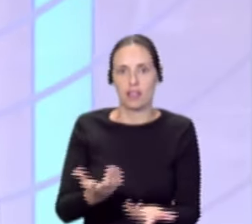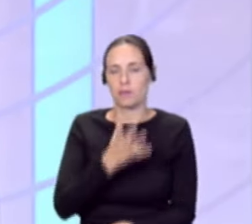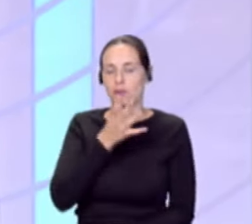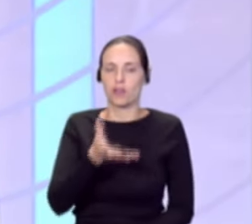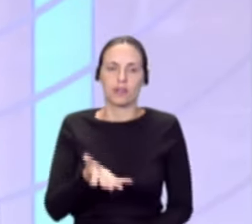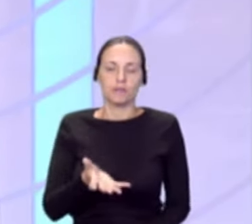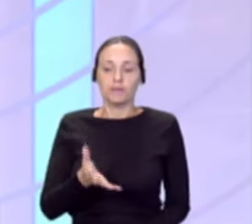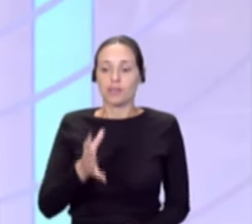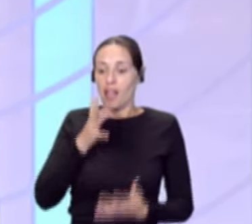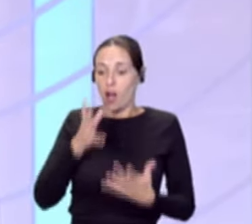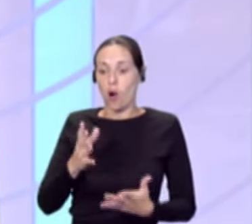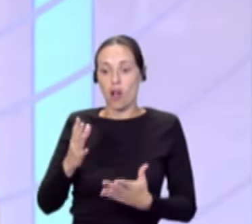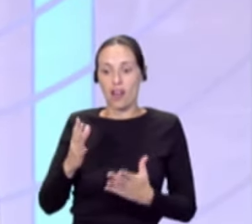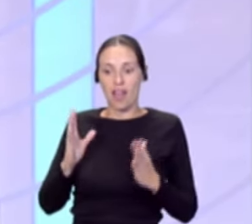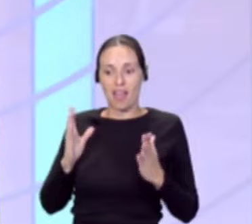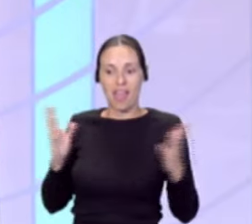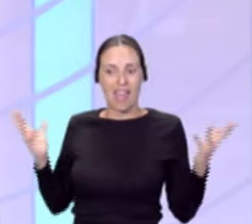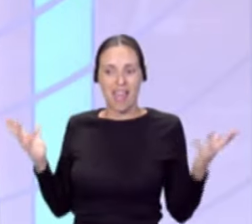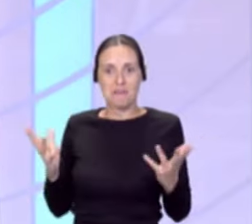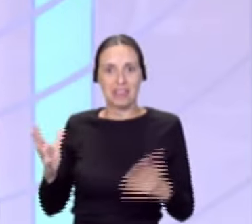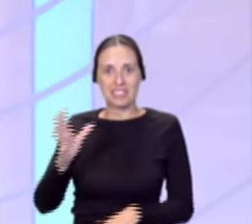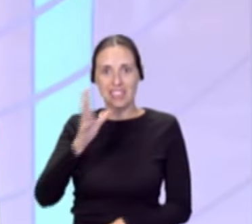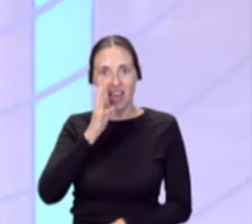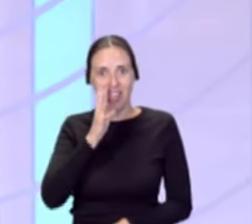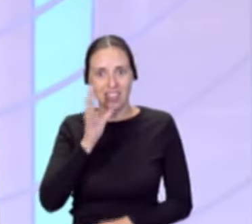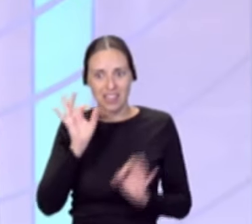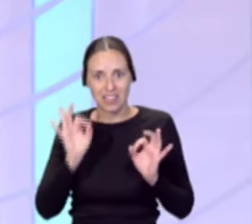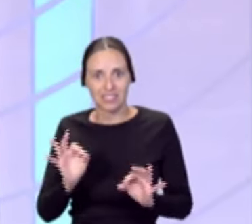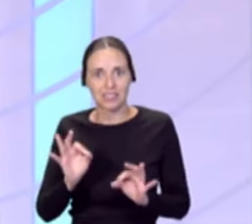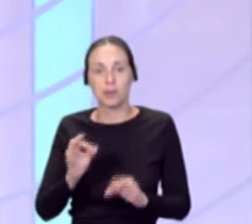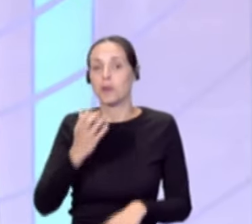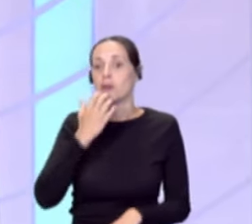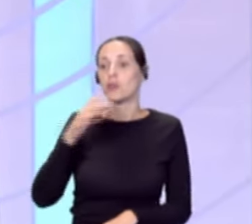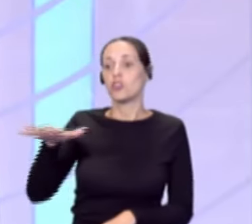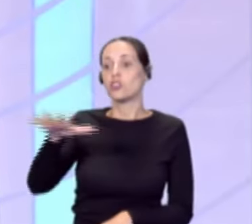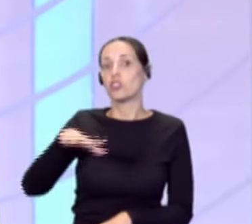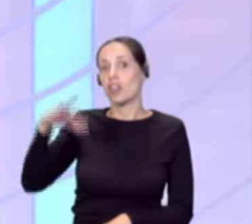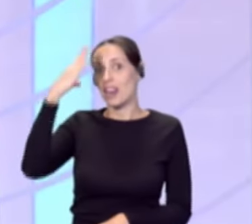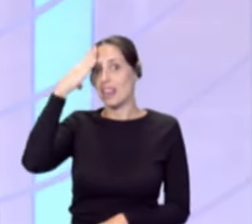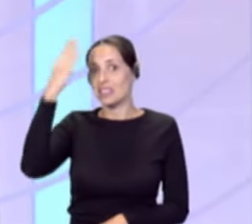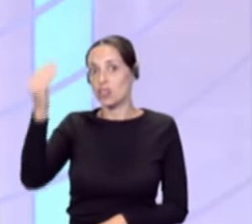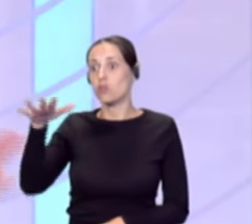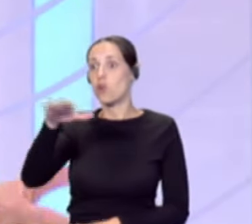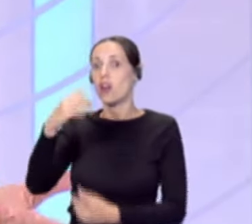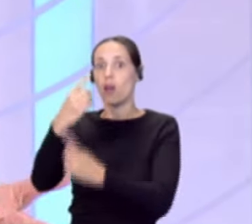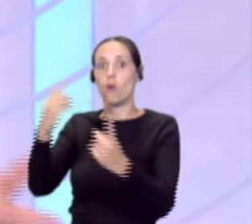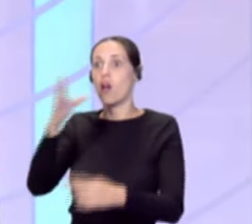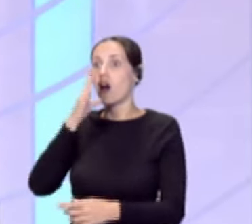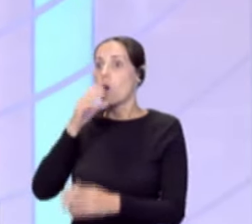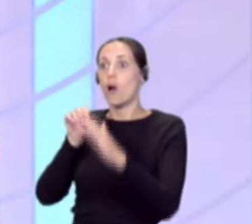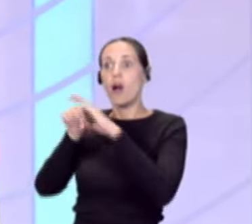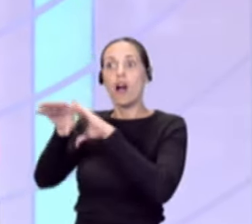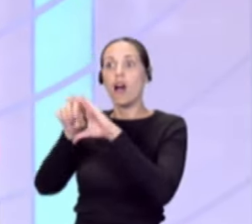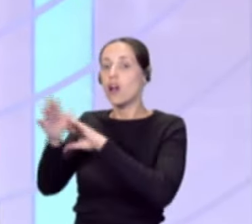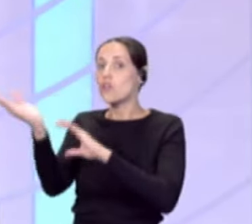Estamos en una emergencia hídrica. En Lanzarote hay localidades que no le llega el agua. La calidad del agua en zonas de